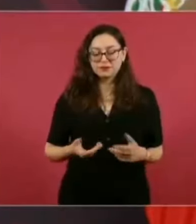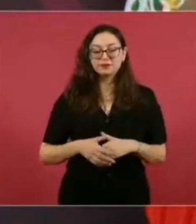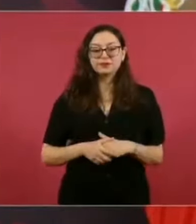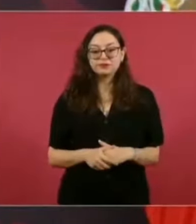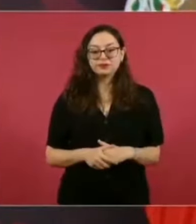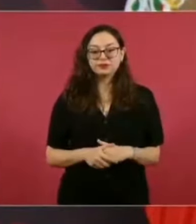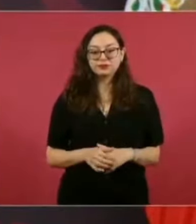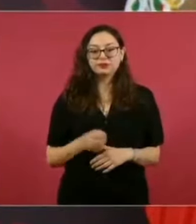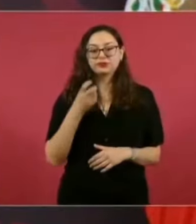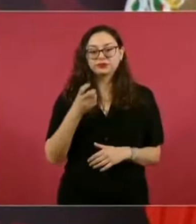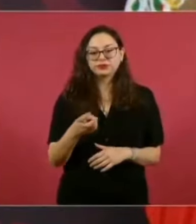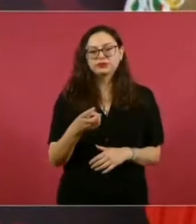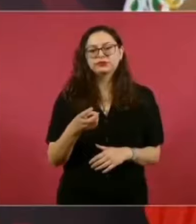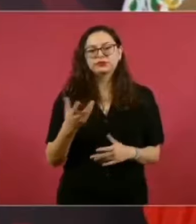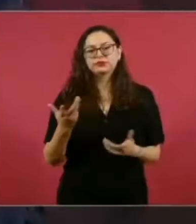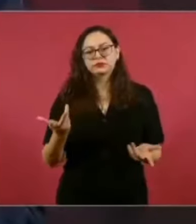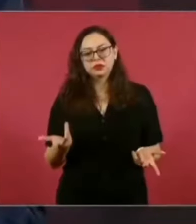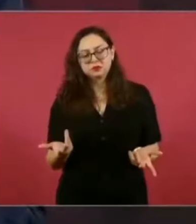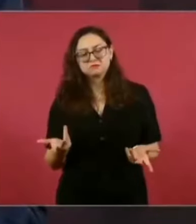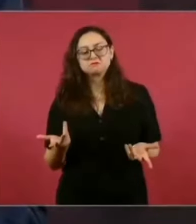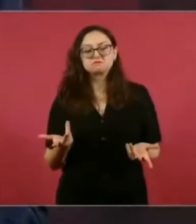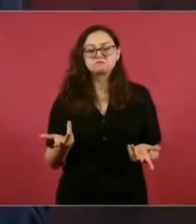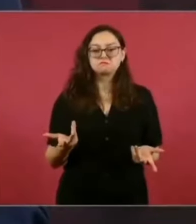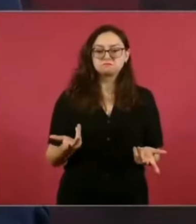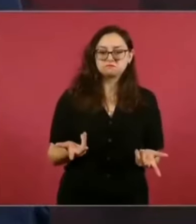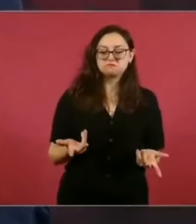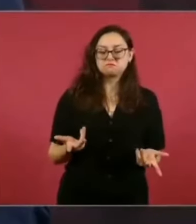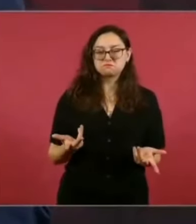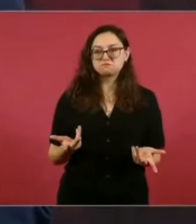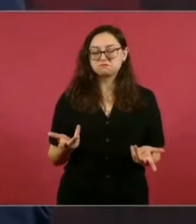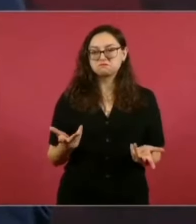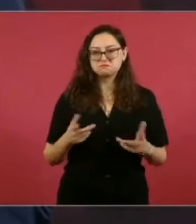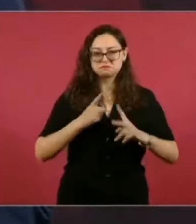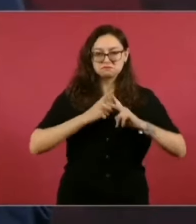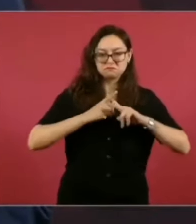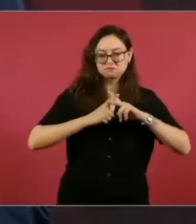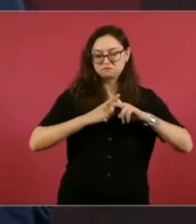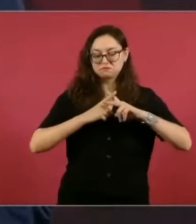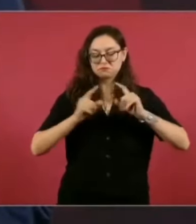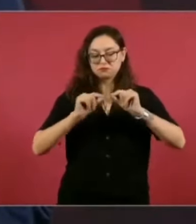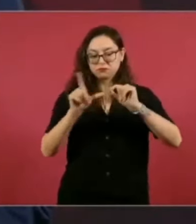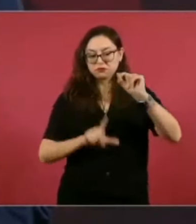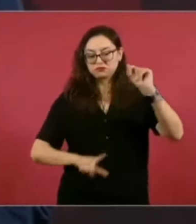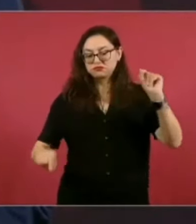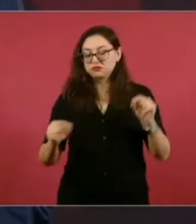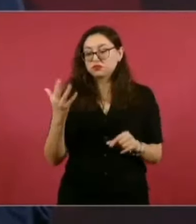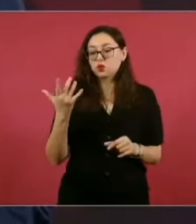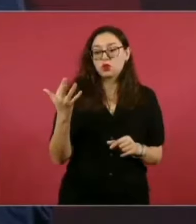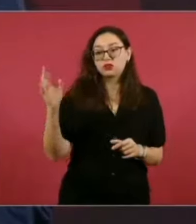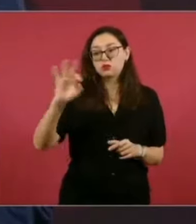y estamos hablando de la mitad de nuestra población